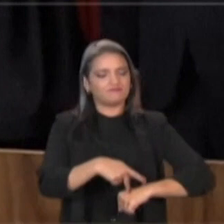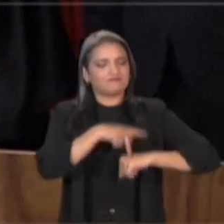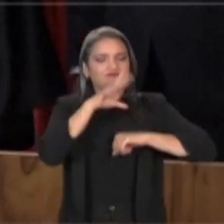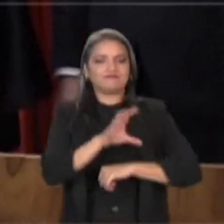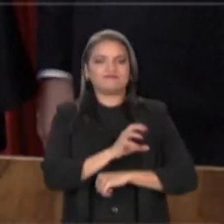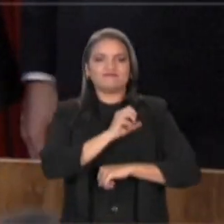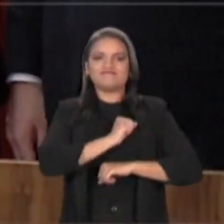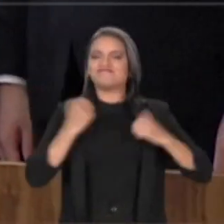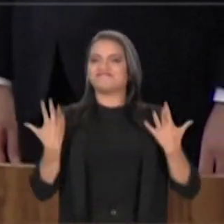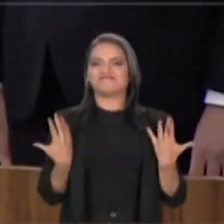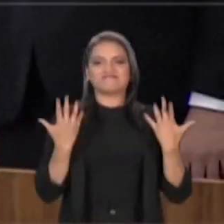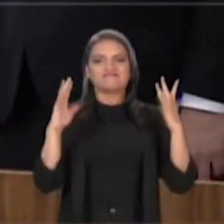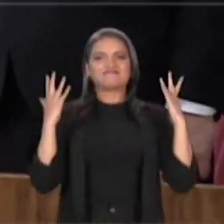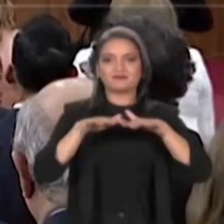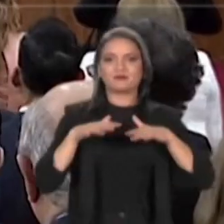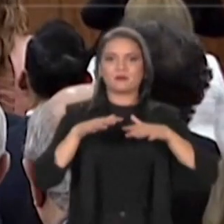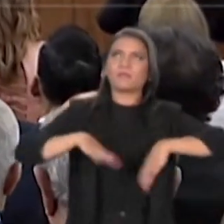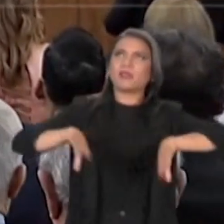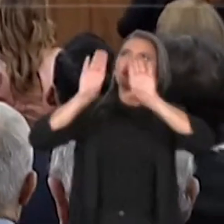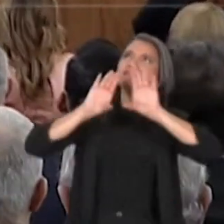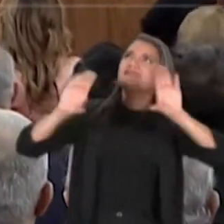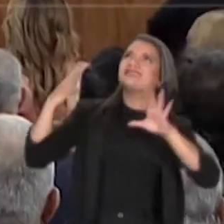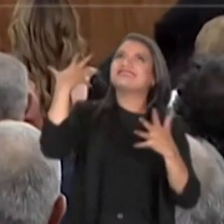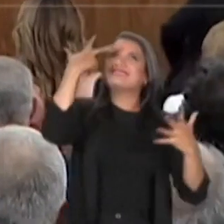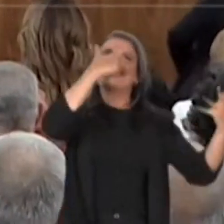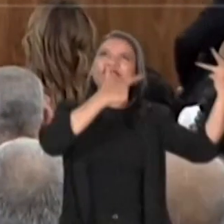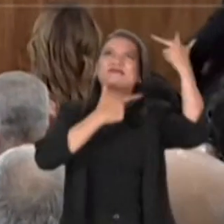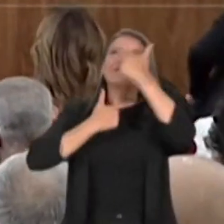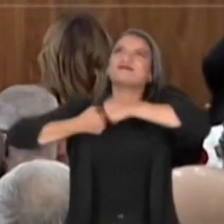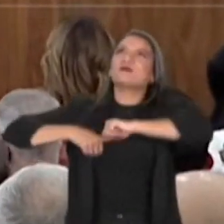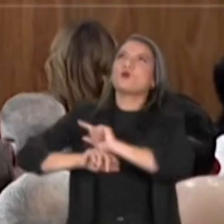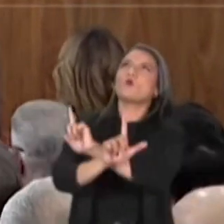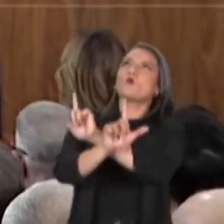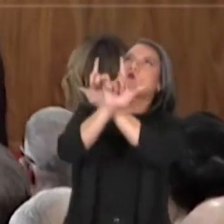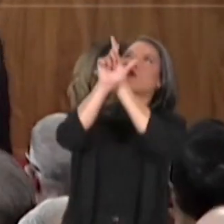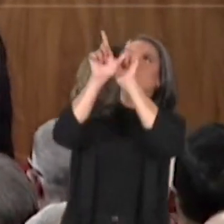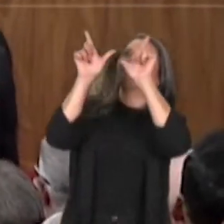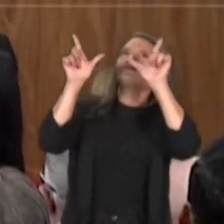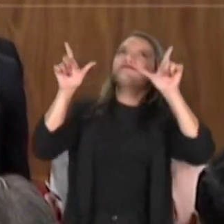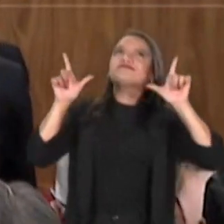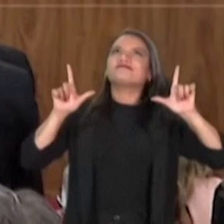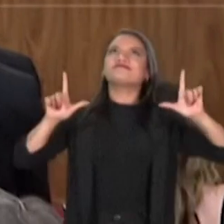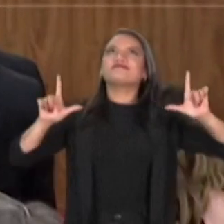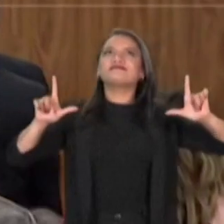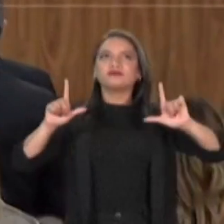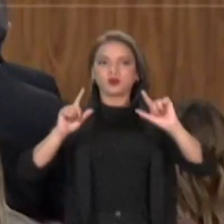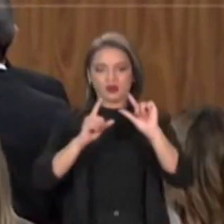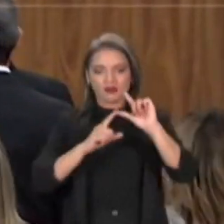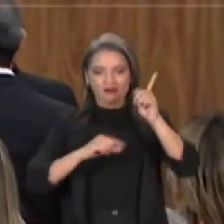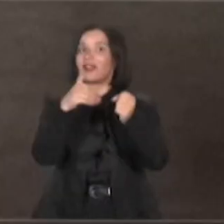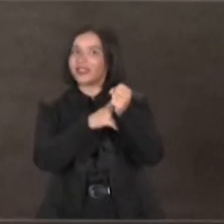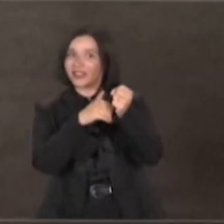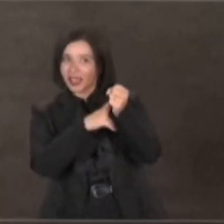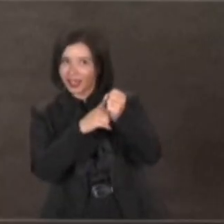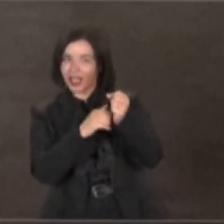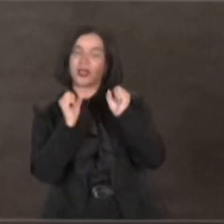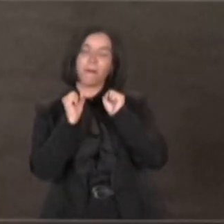brasileños están llamados a elegir a las autoridades en casi 6000 municipios en octubre bajo la vigilancia del